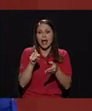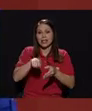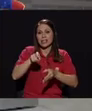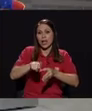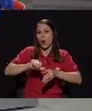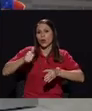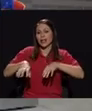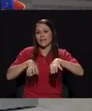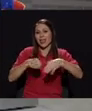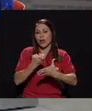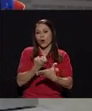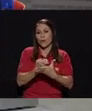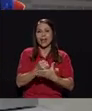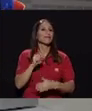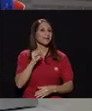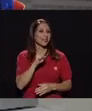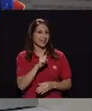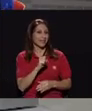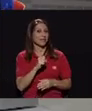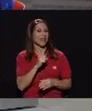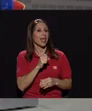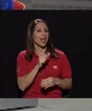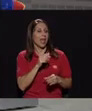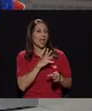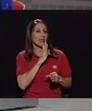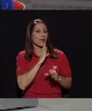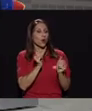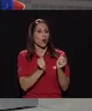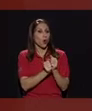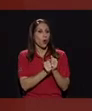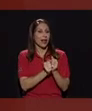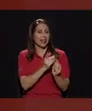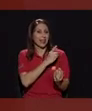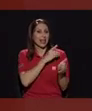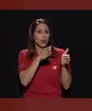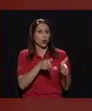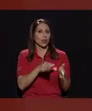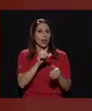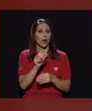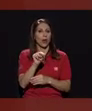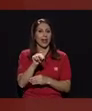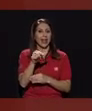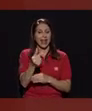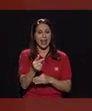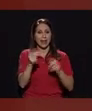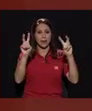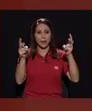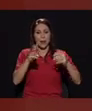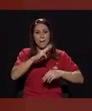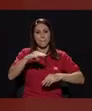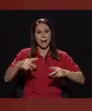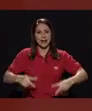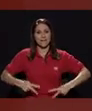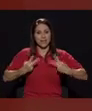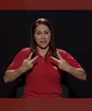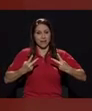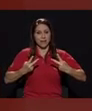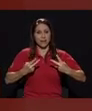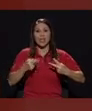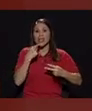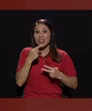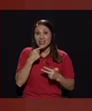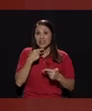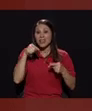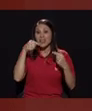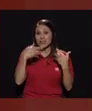Sí, al respecto, Una Mirada conversó con el director de la ONG Mar Viva, Jorge Jiménez, quien asegura que en el país se han destruido grandes